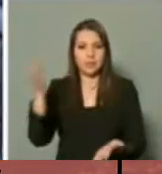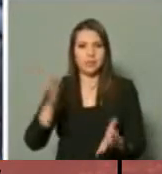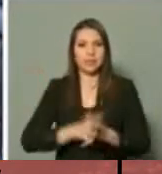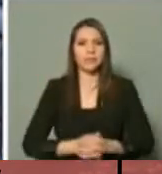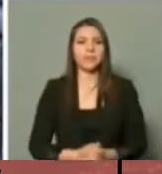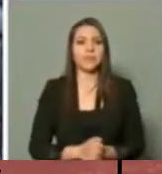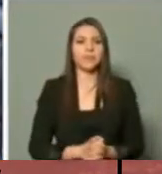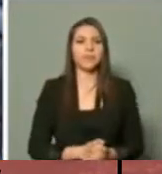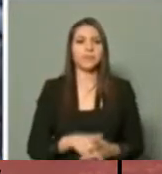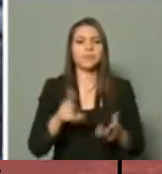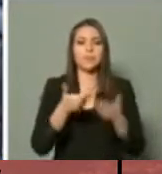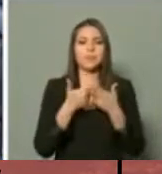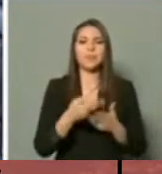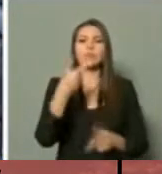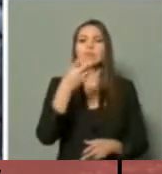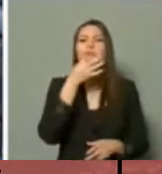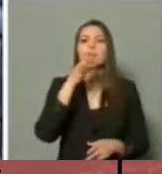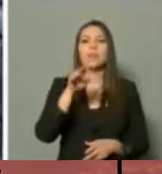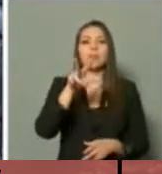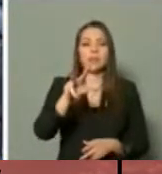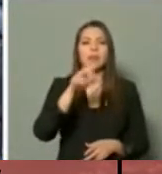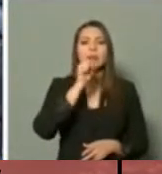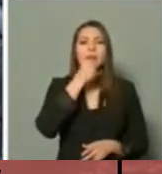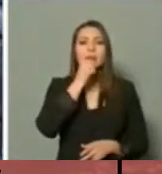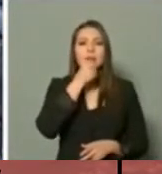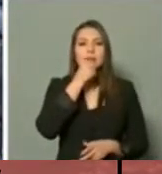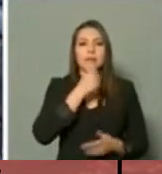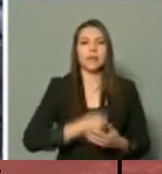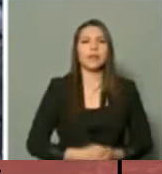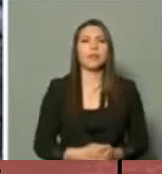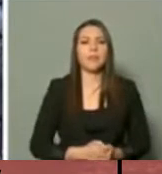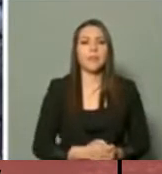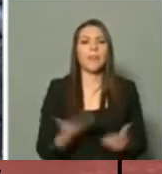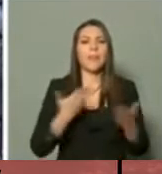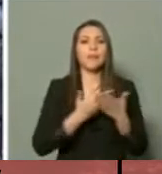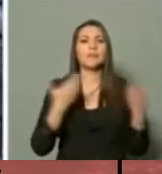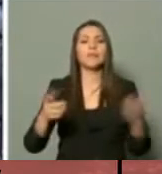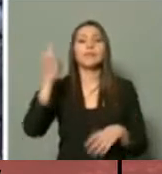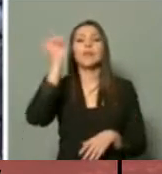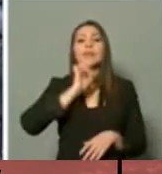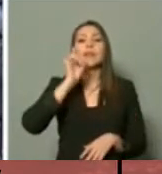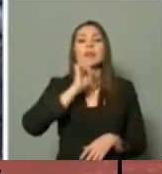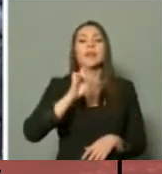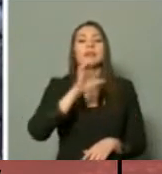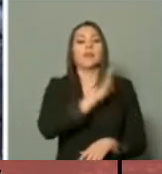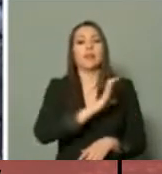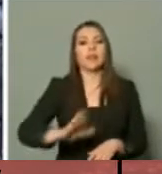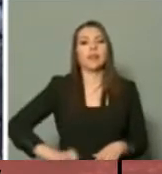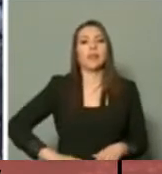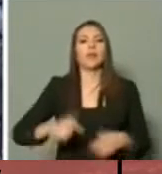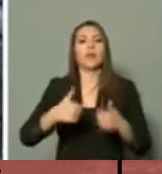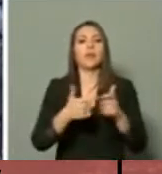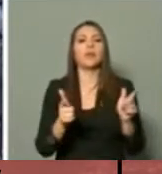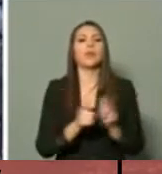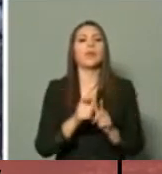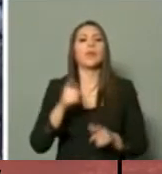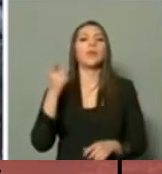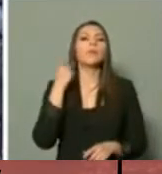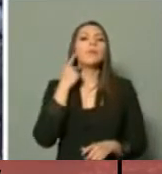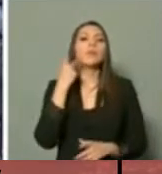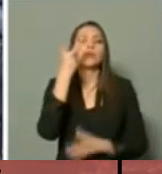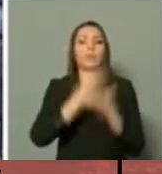restan 2 minutos con 48 segundos en su bolsa de tiempo. A continuación, la candidata de la coalición por la Ciudad de México al frente tiene la voz,